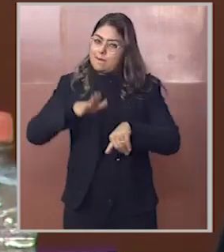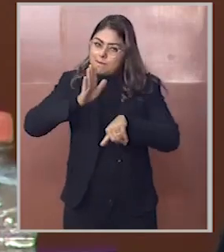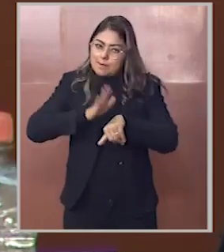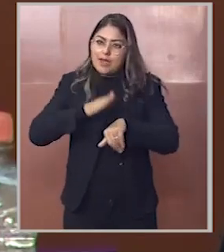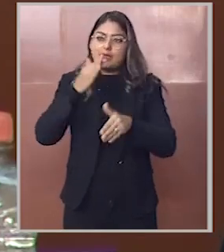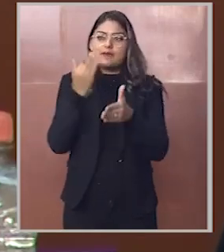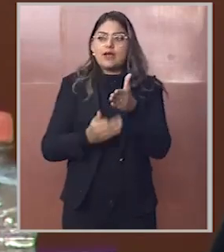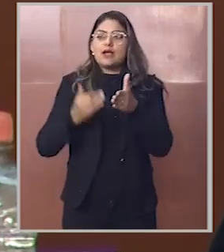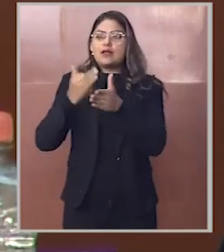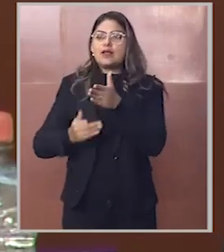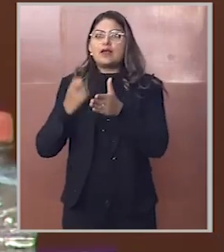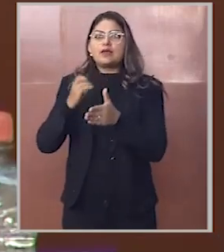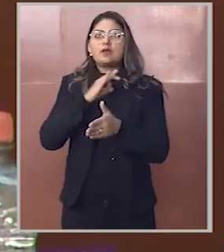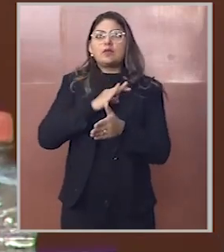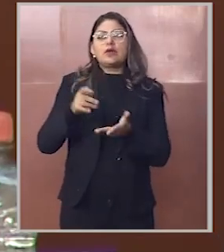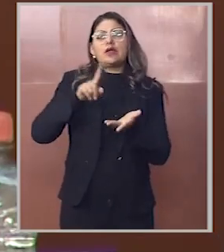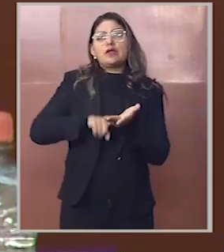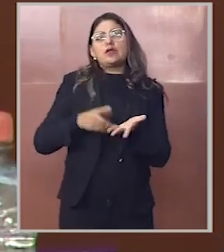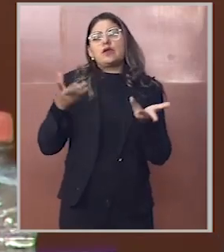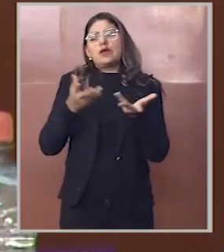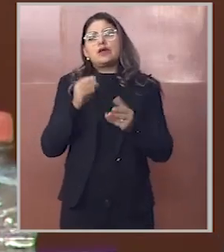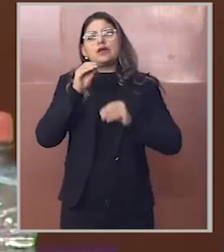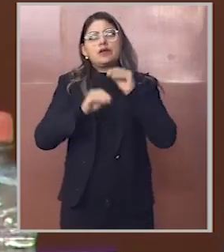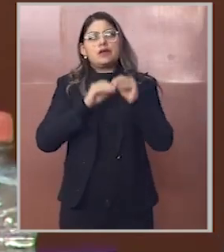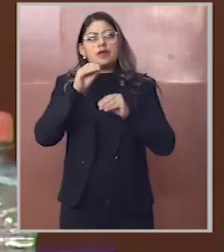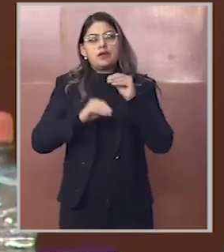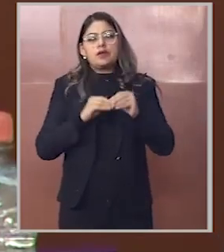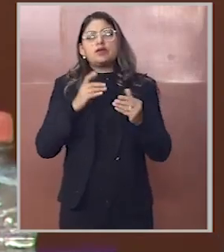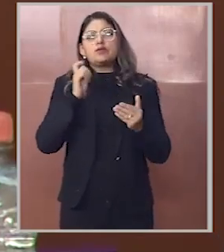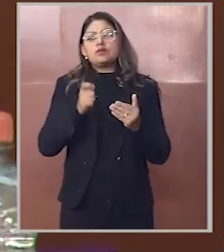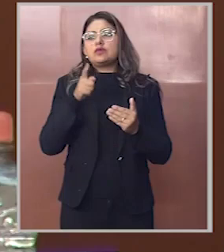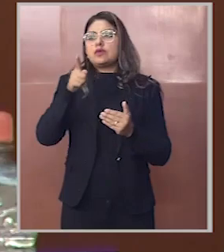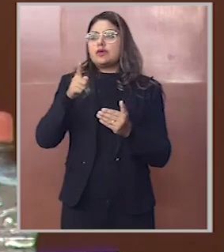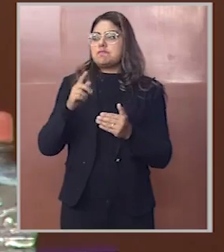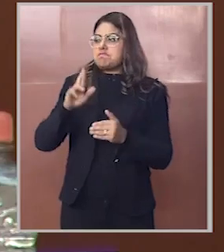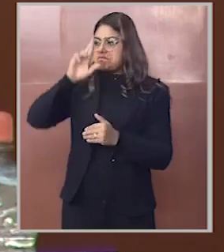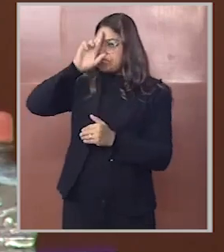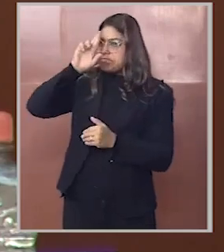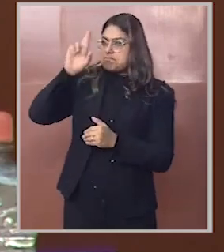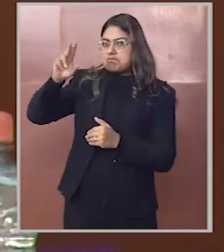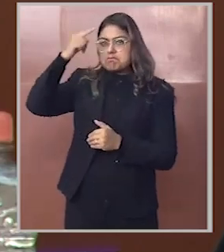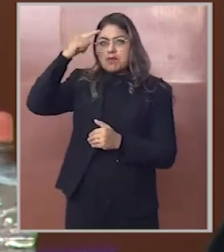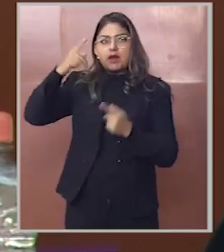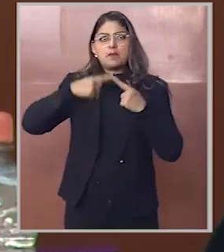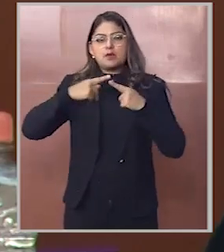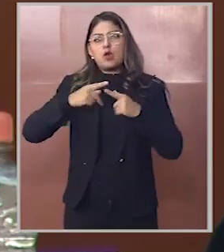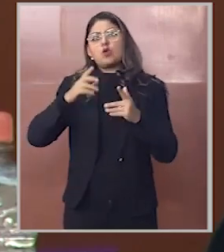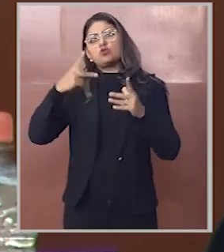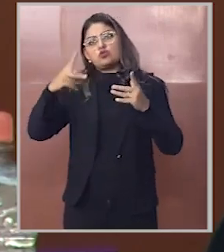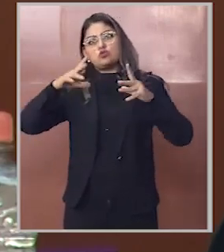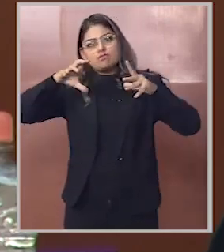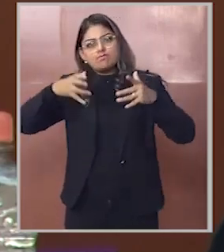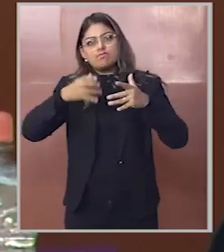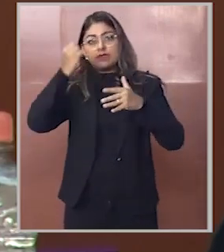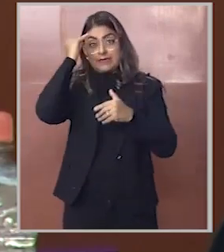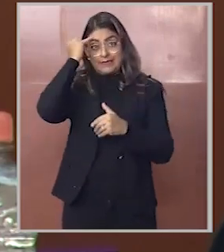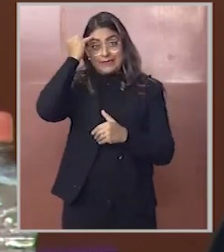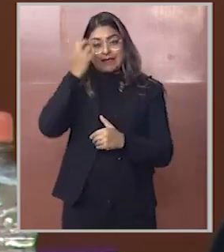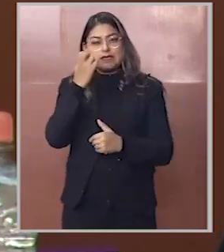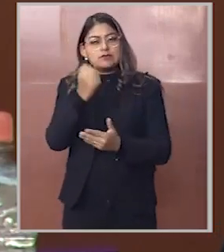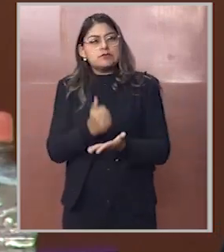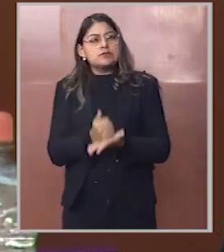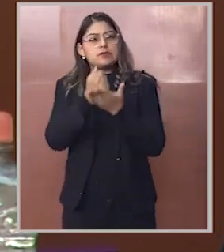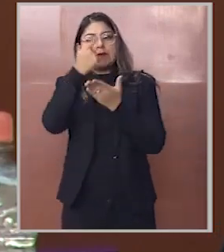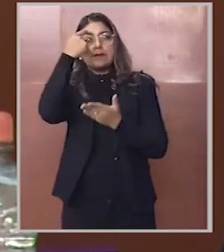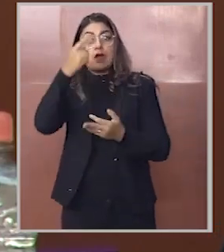uso de las lenguas indígenas nos parece importantísimo para también combatir el racismo judicial esto es importante